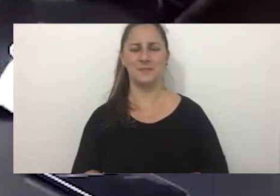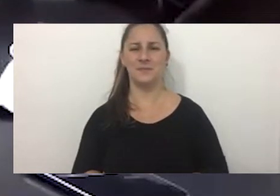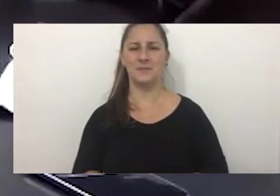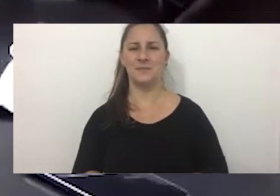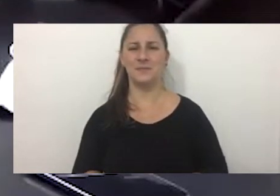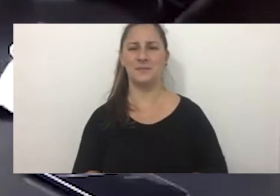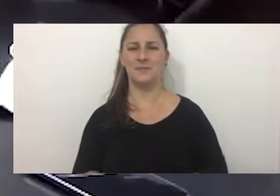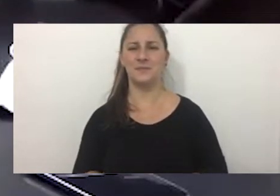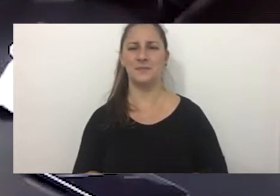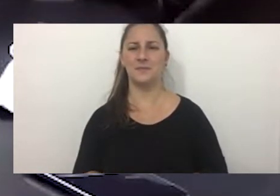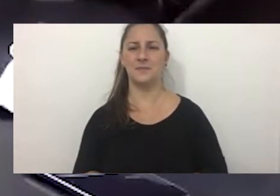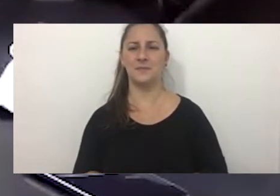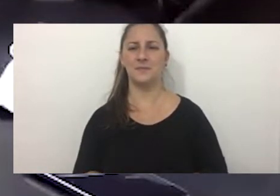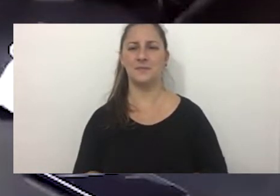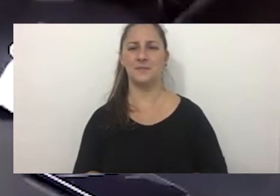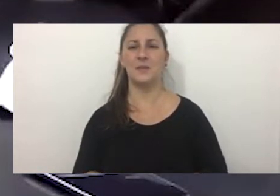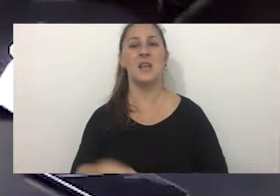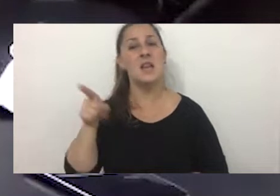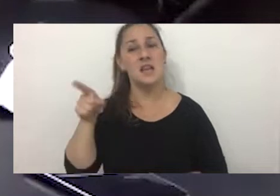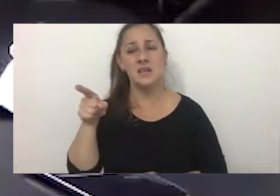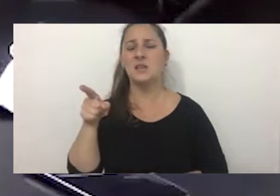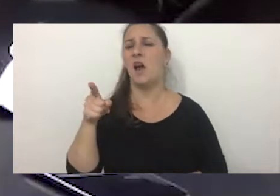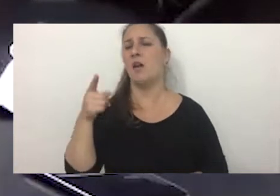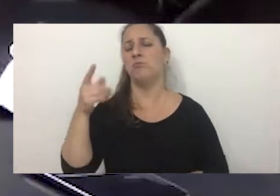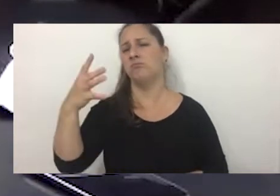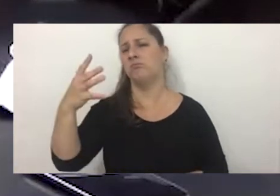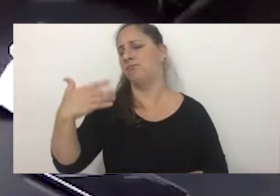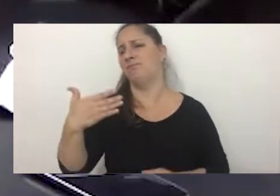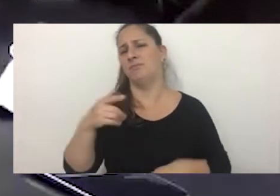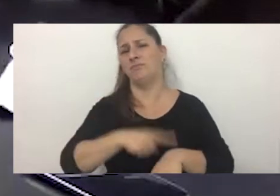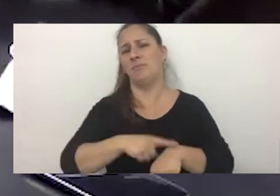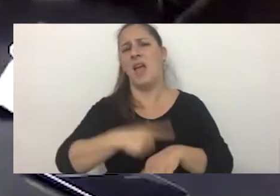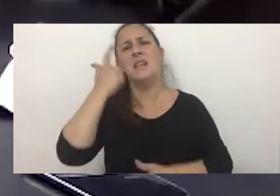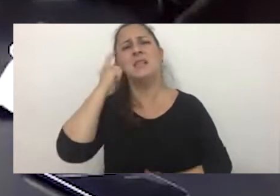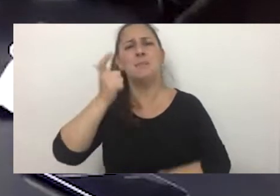Gutiérrez Pavón, que no solo es abogada,